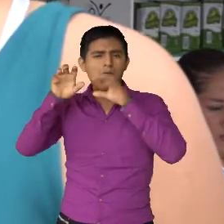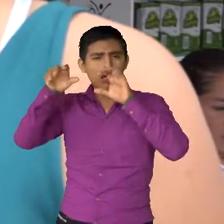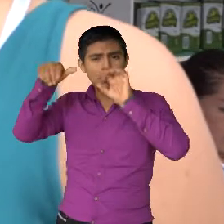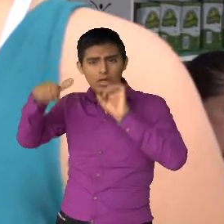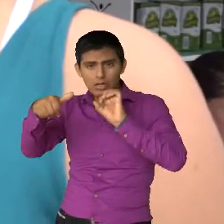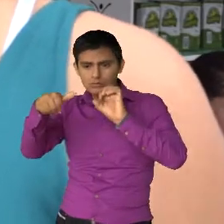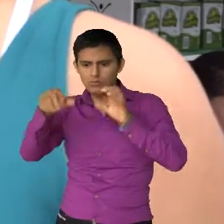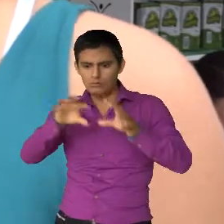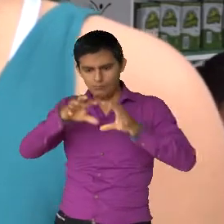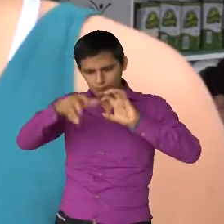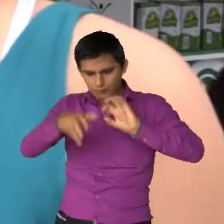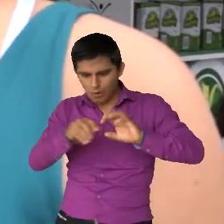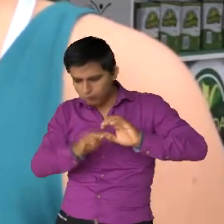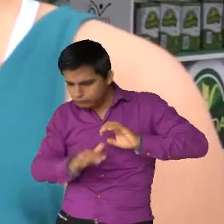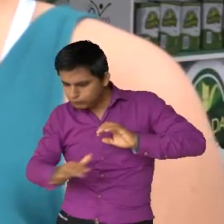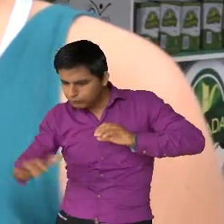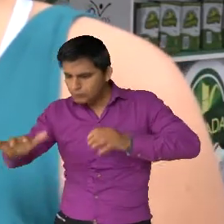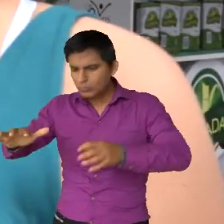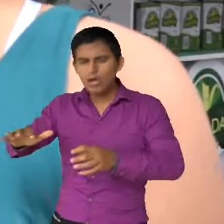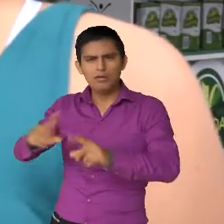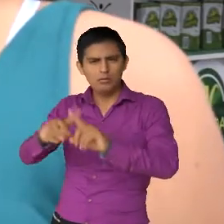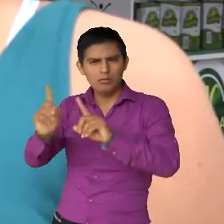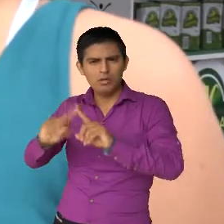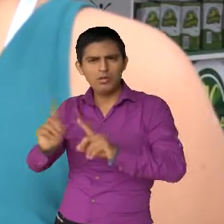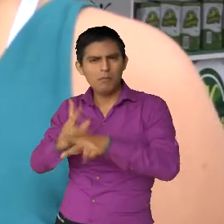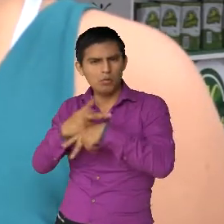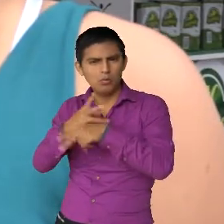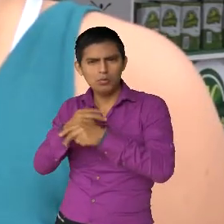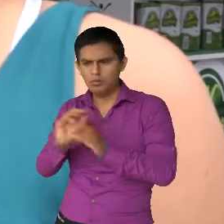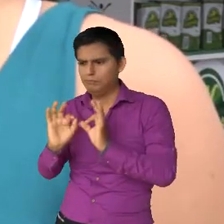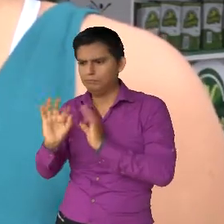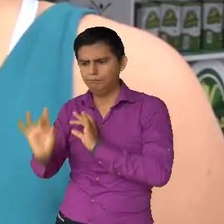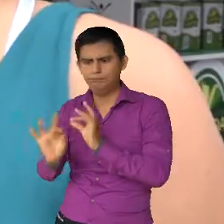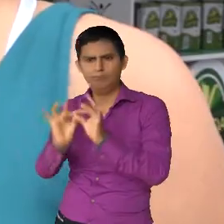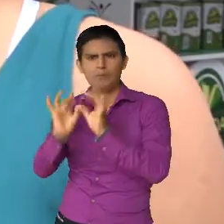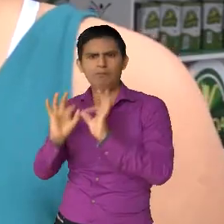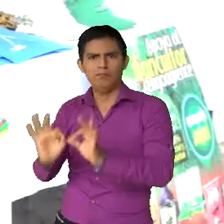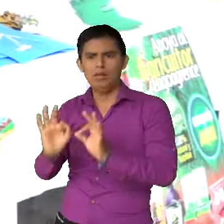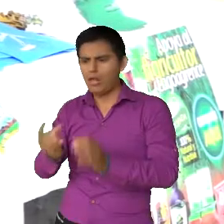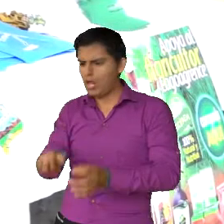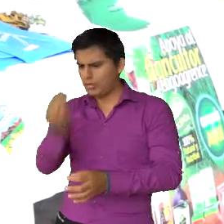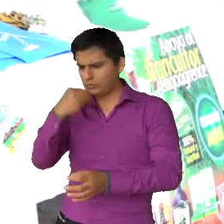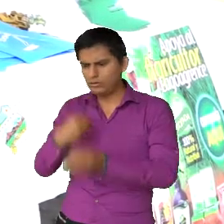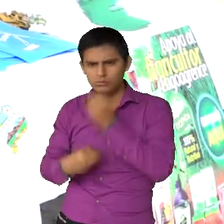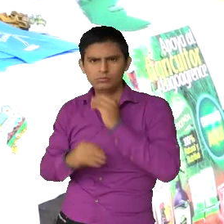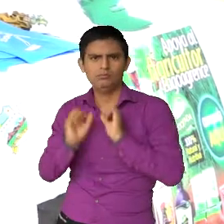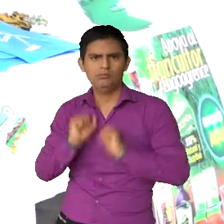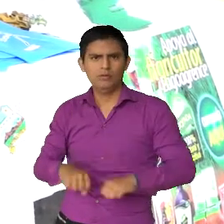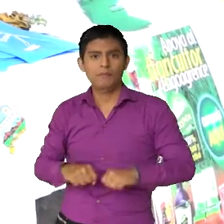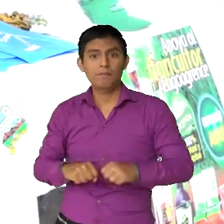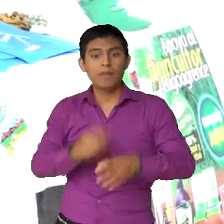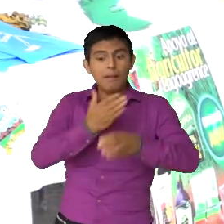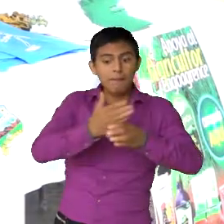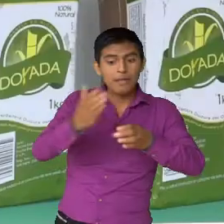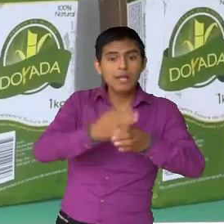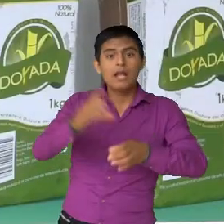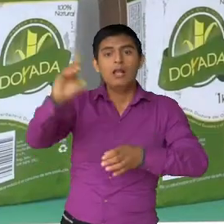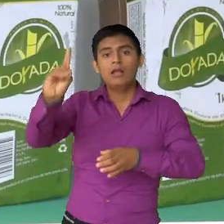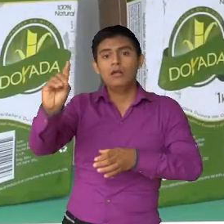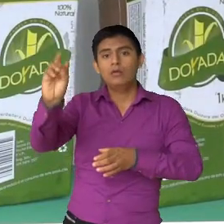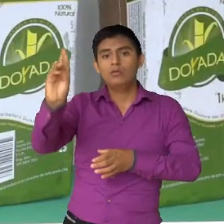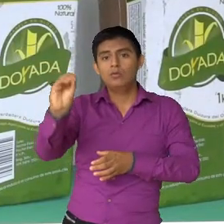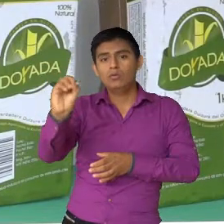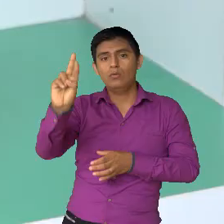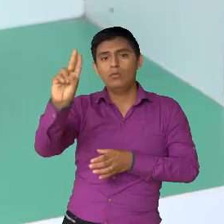obteniendo productos de calidad, inocuos, nutritivos, aptos para el consumo humano. La panela dorada está entrando con fuerza y se